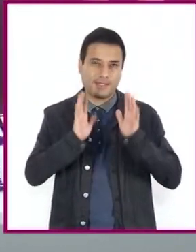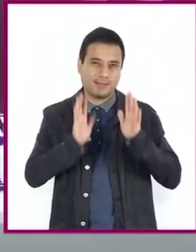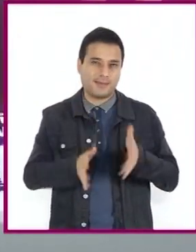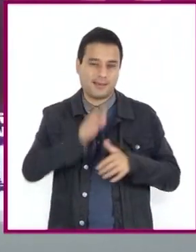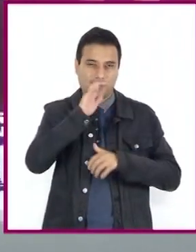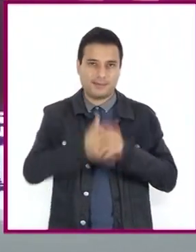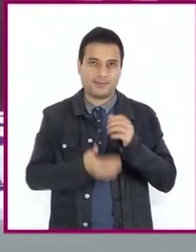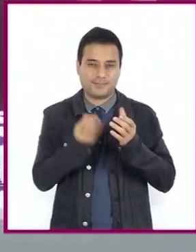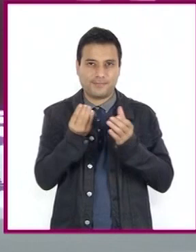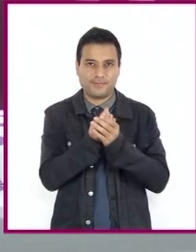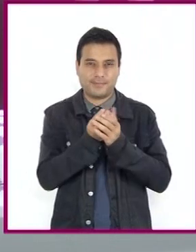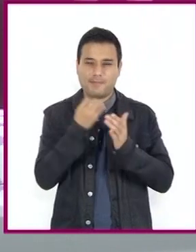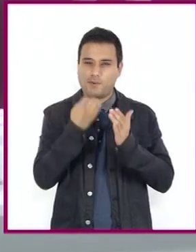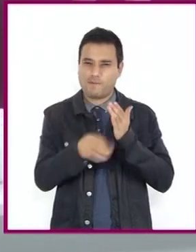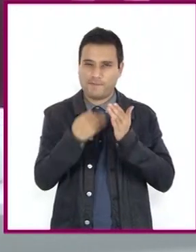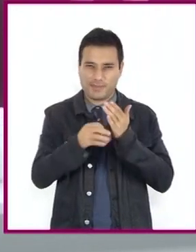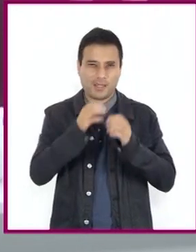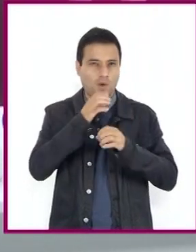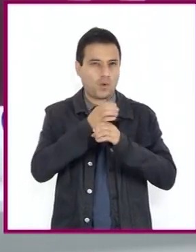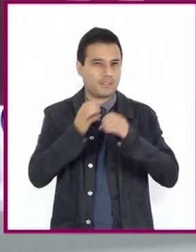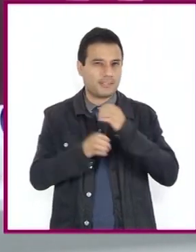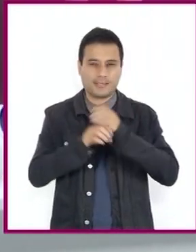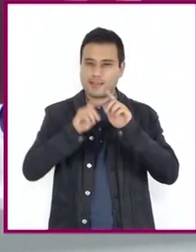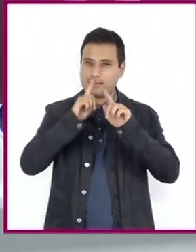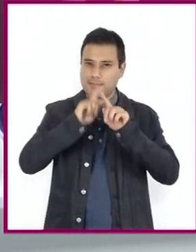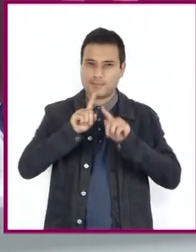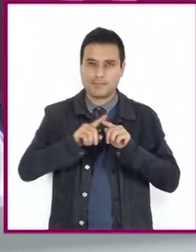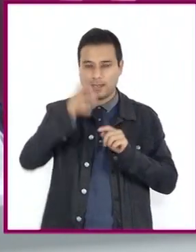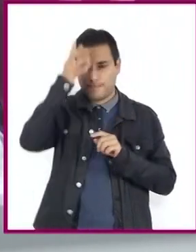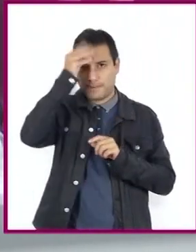terminamos, pero aún nos queda mucho por explorar y descubrir,